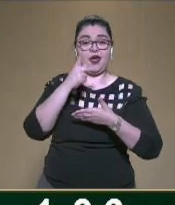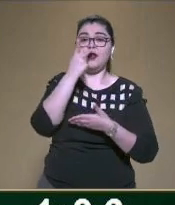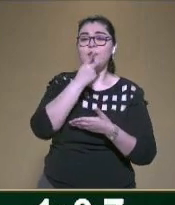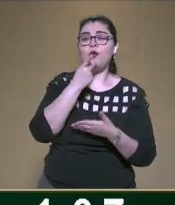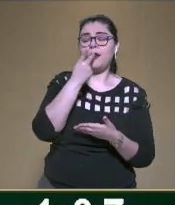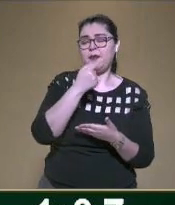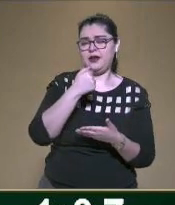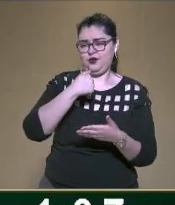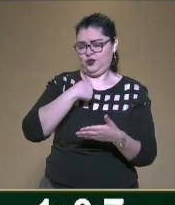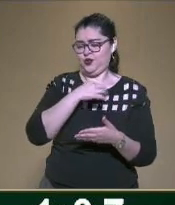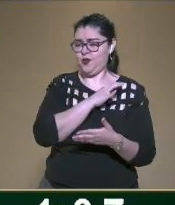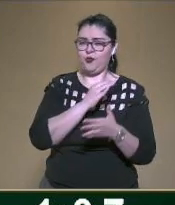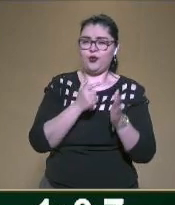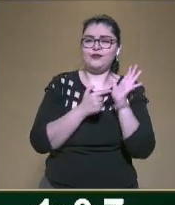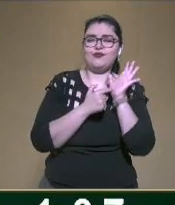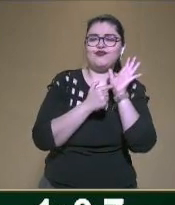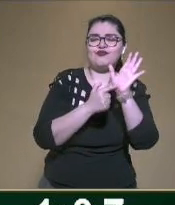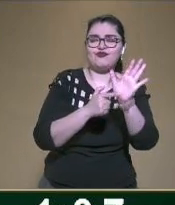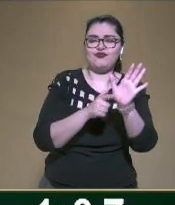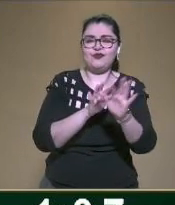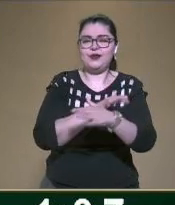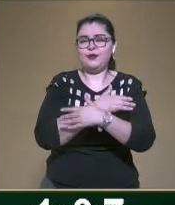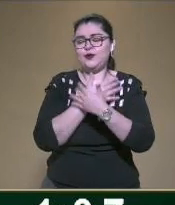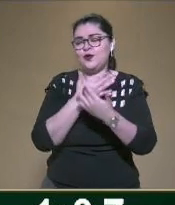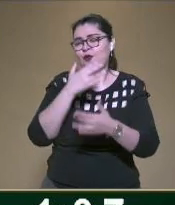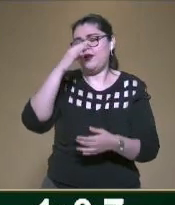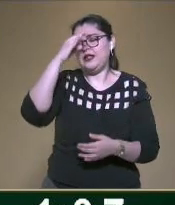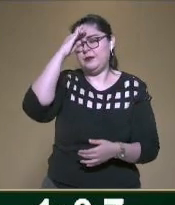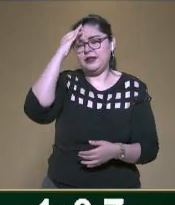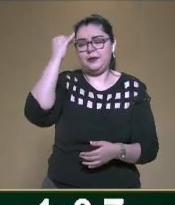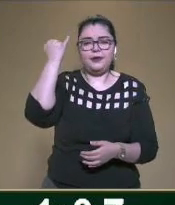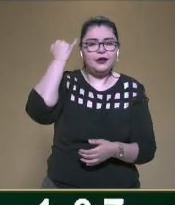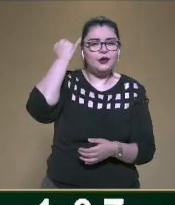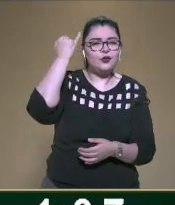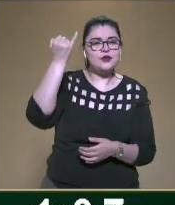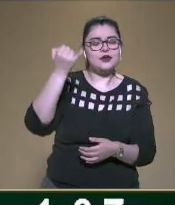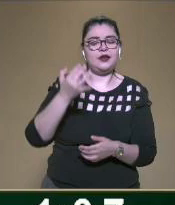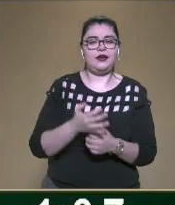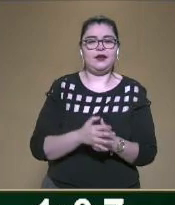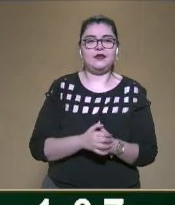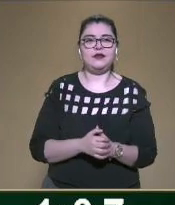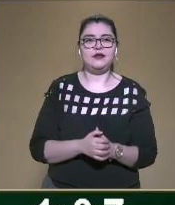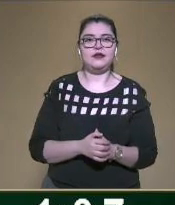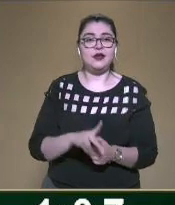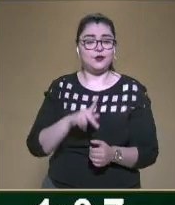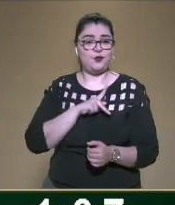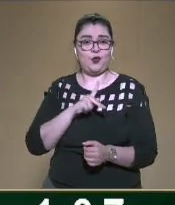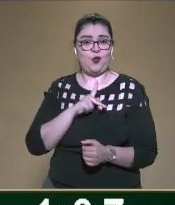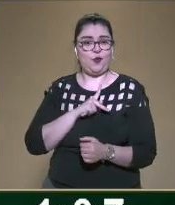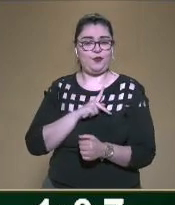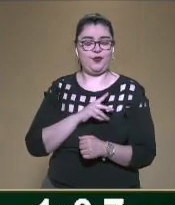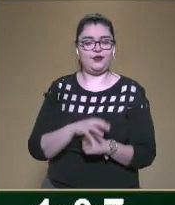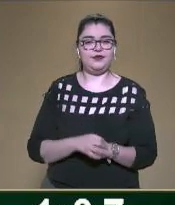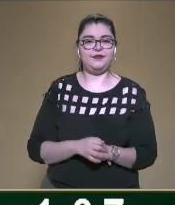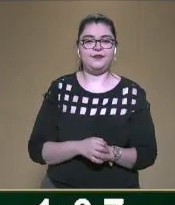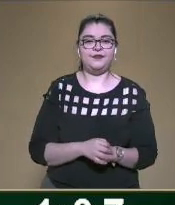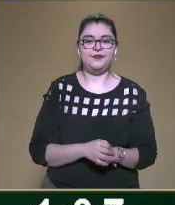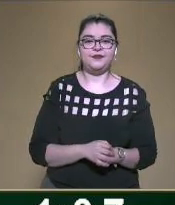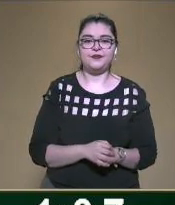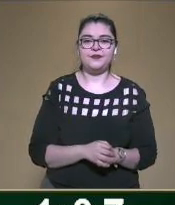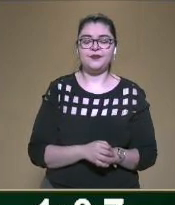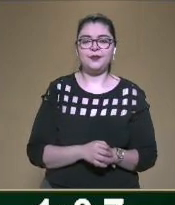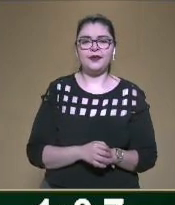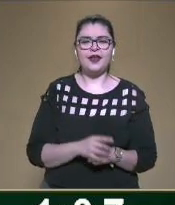evoco, transmito sentimientos, emociones o pensamientos muy personales. ¿Qué